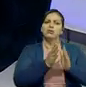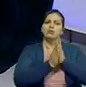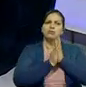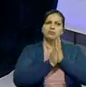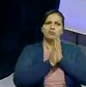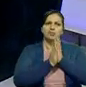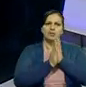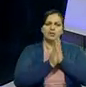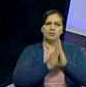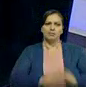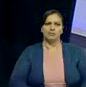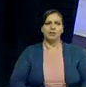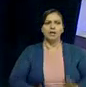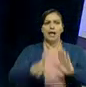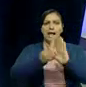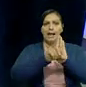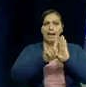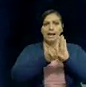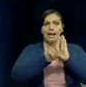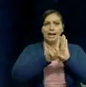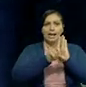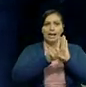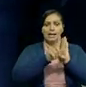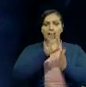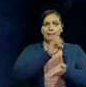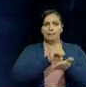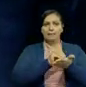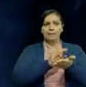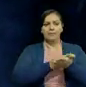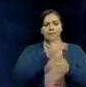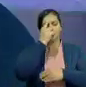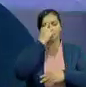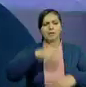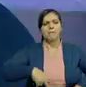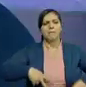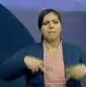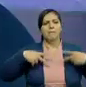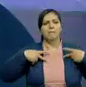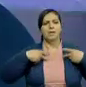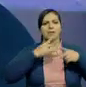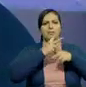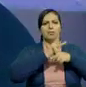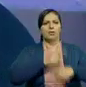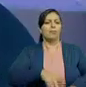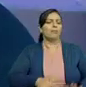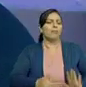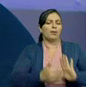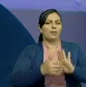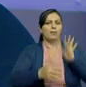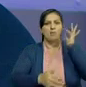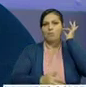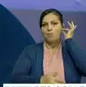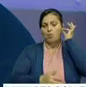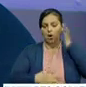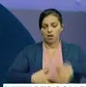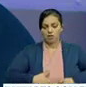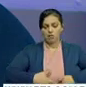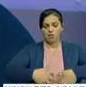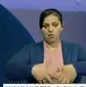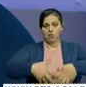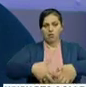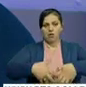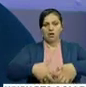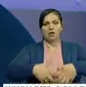de ecuatorianos estamos a favor de la vida, tanto del niño como de la mujer. De tal manera entonces que